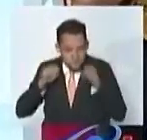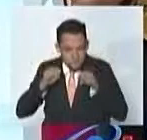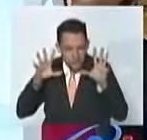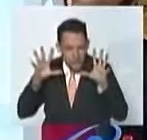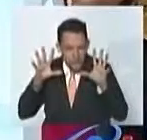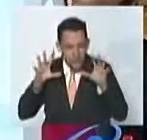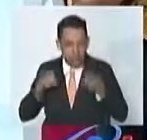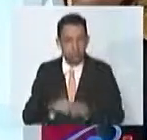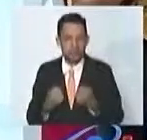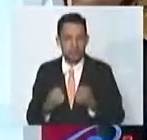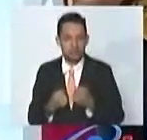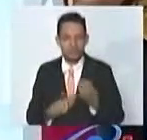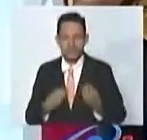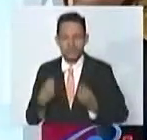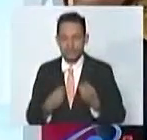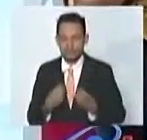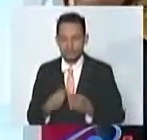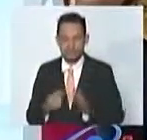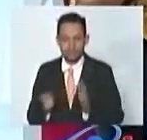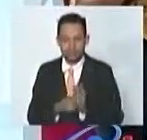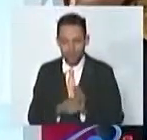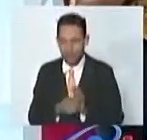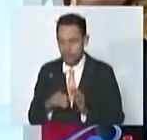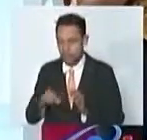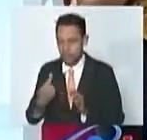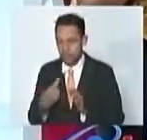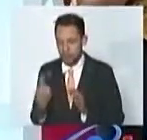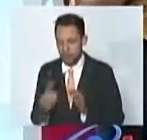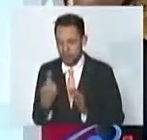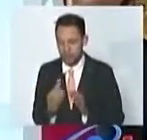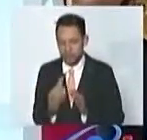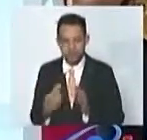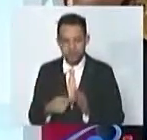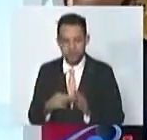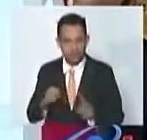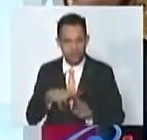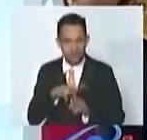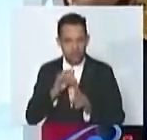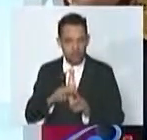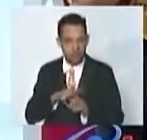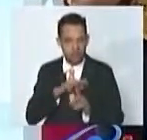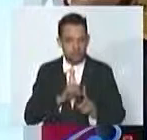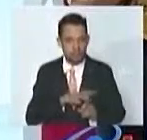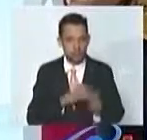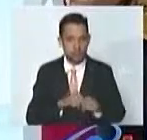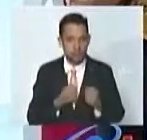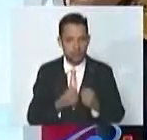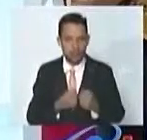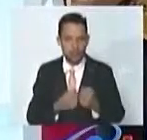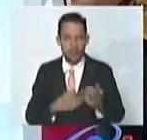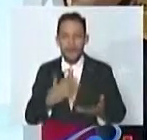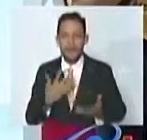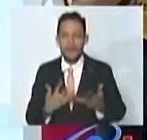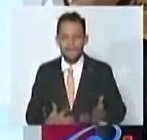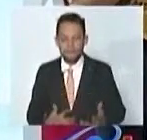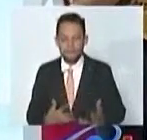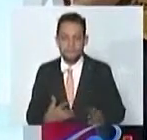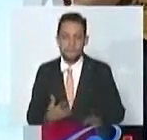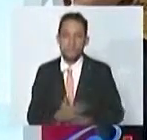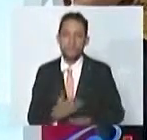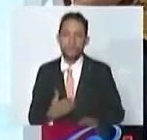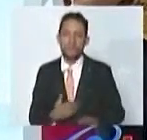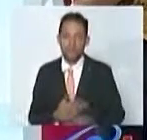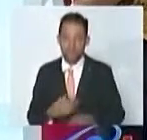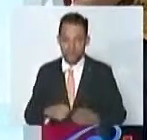varias veces esa ruptura, el tímpano con la primera se regenera. con la segunda puede que también.